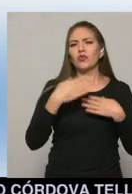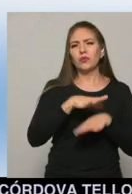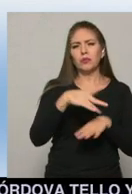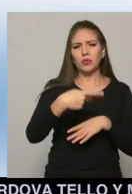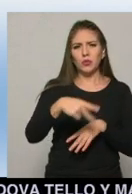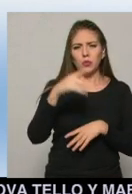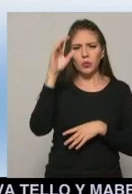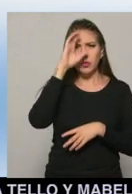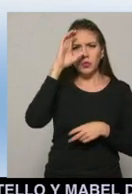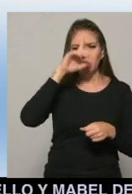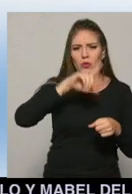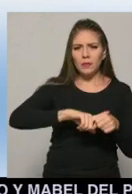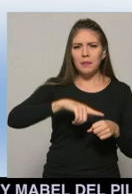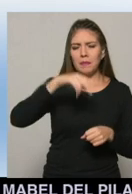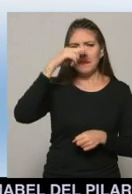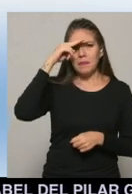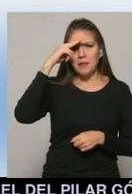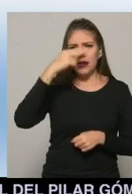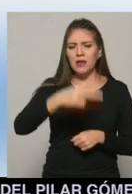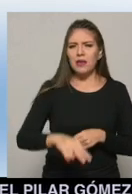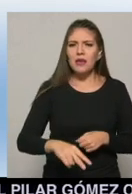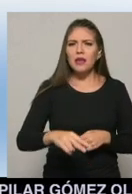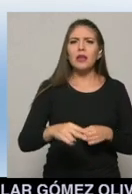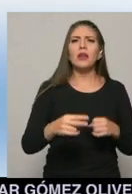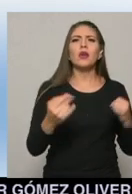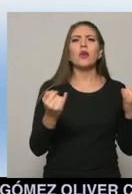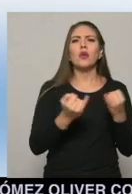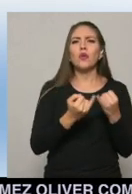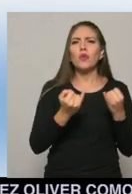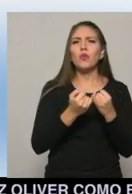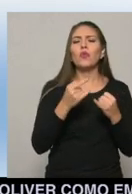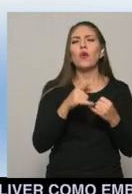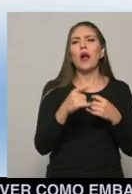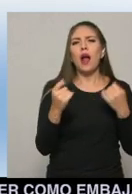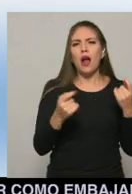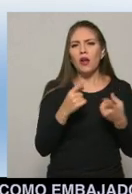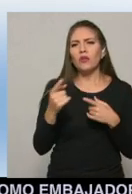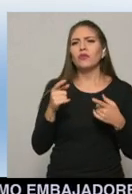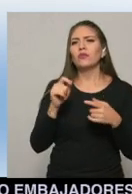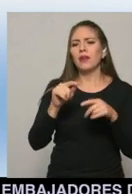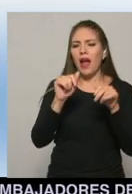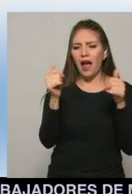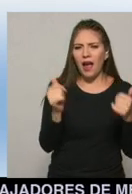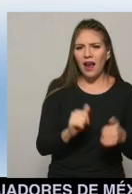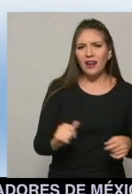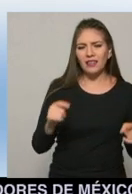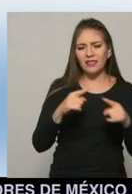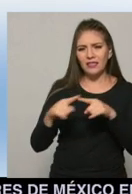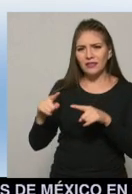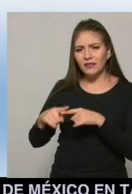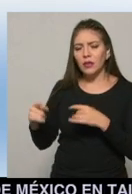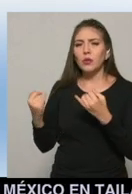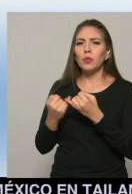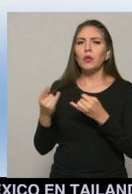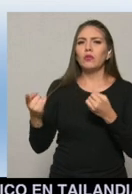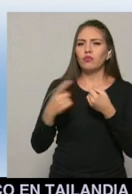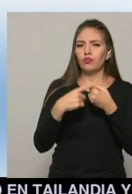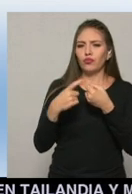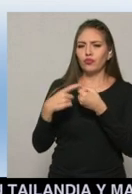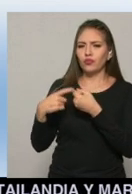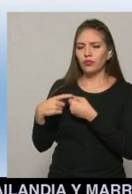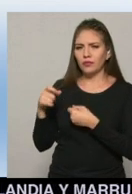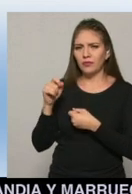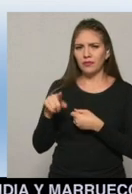mexicana, que se proyecte igual algunos de los productores mexicanos y artesanos que también se unen a este recorrido del sabor y que pues